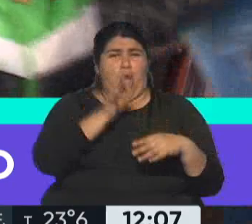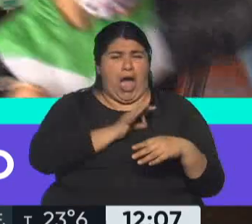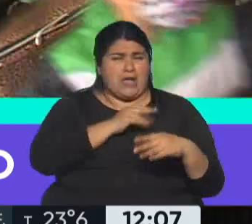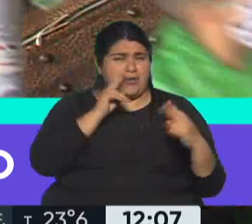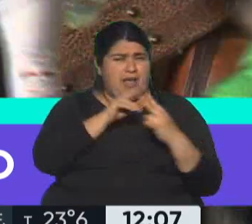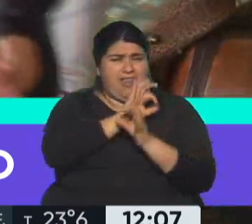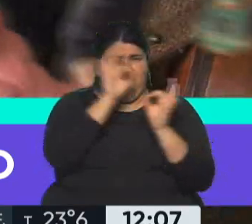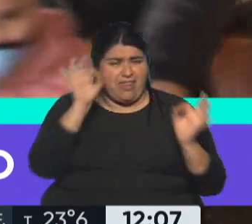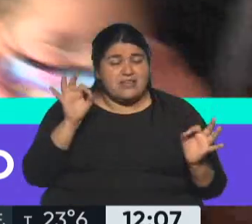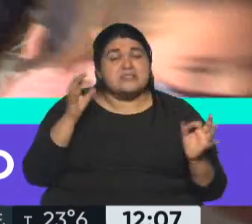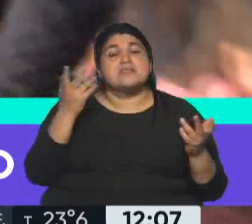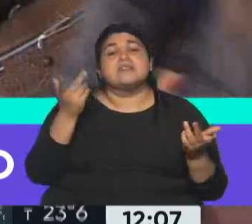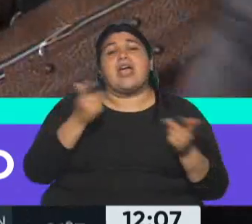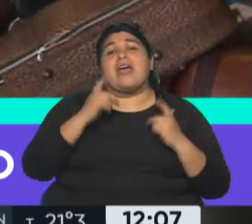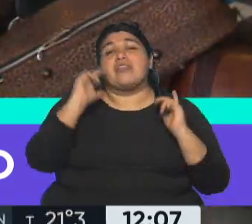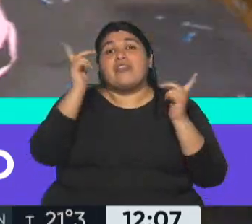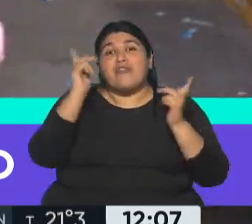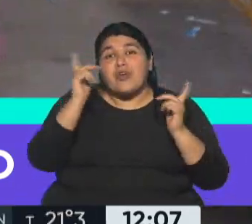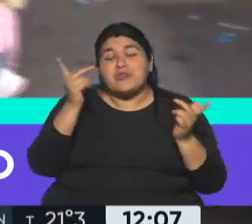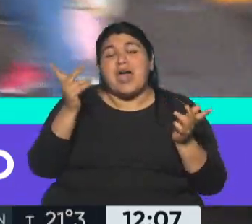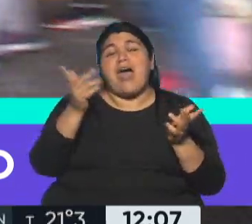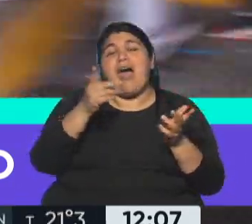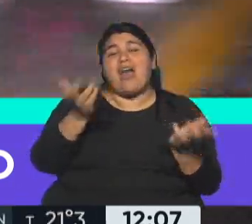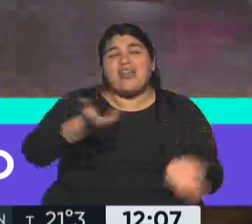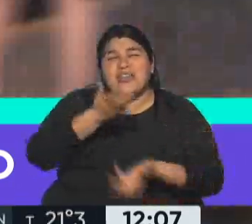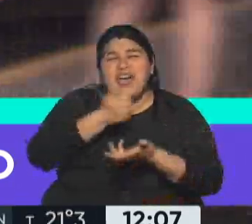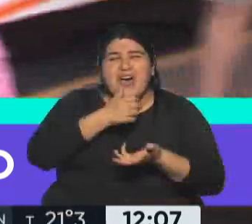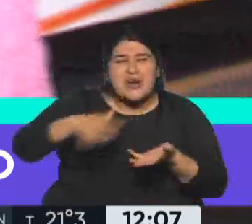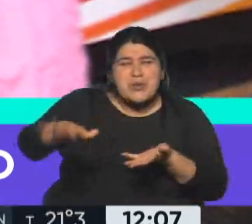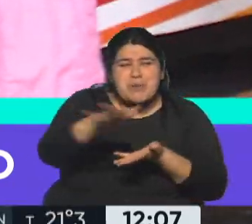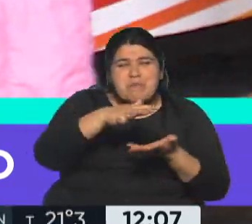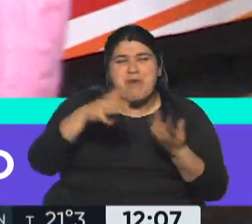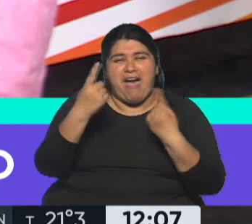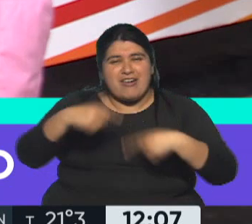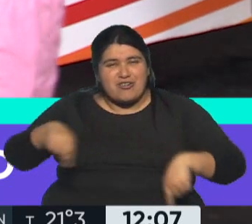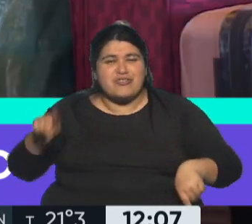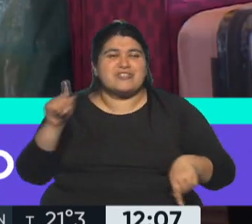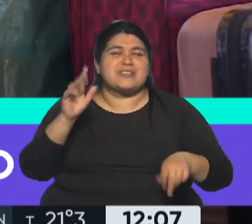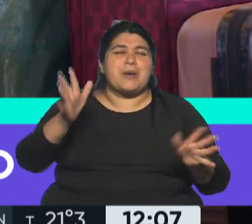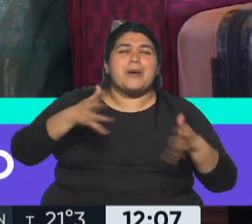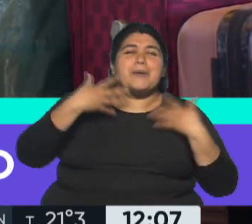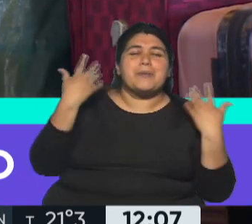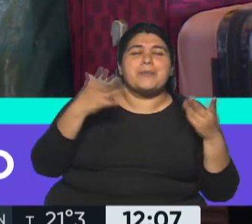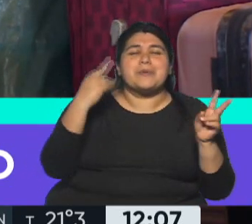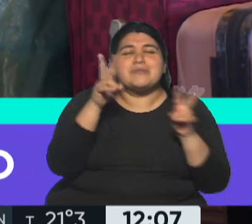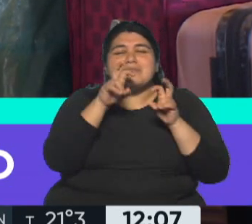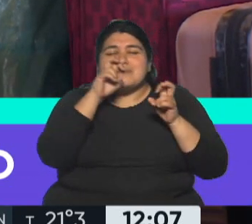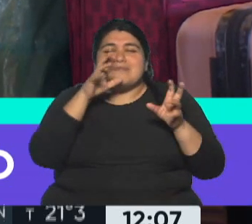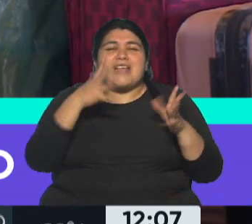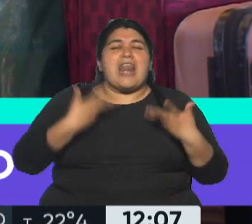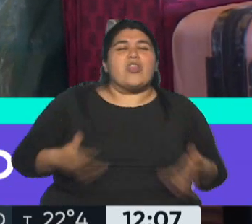por la pandemia. Y bueno, tratar de disfrutar si se puede las termas, bueno, pero aire libre, río, conexión con la